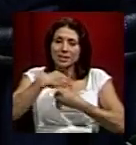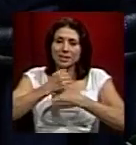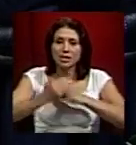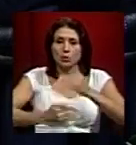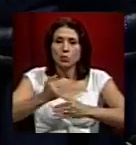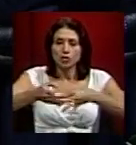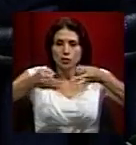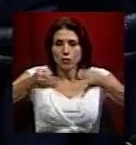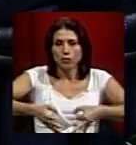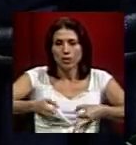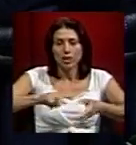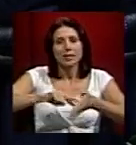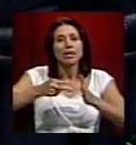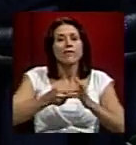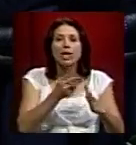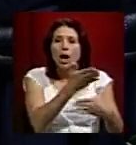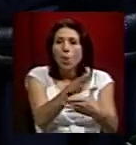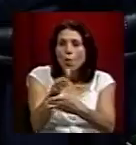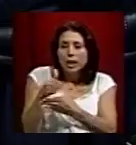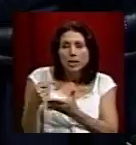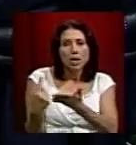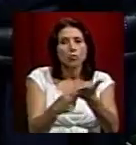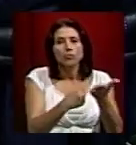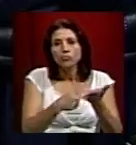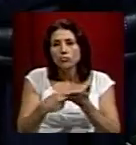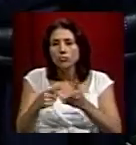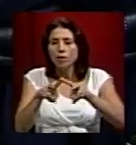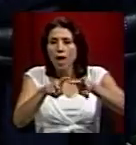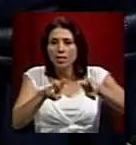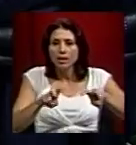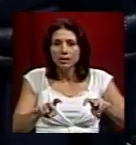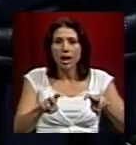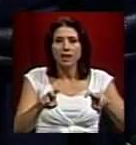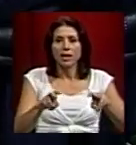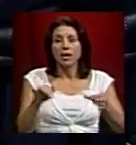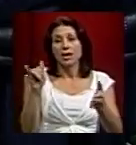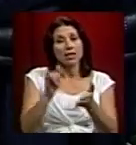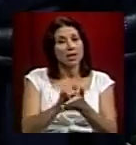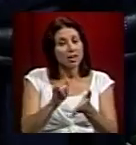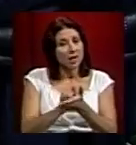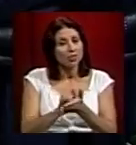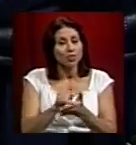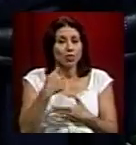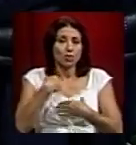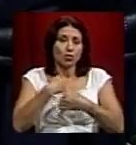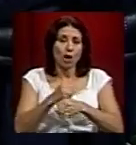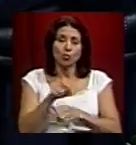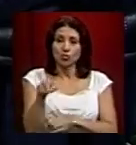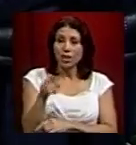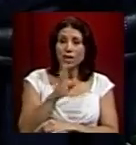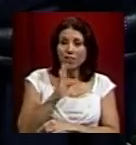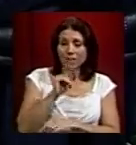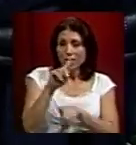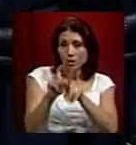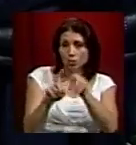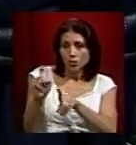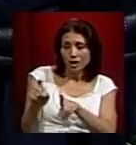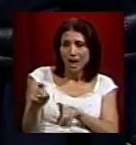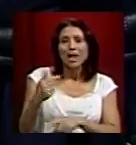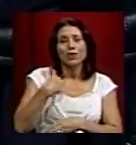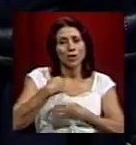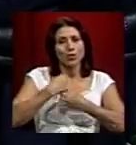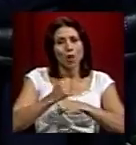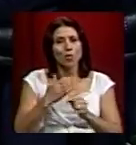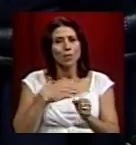formalmente, que significa compartir, discutir, analizar. Y eso es mucho lo que yo hago, hablabas de consultoría, eso es mucho lo que yo hago en mi